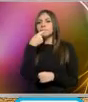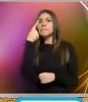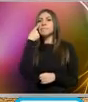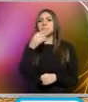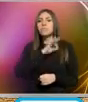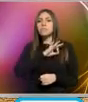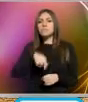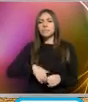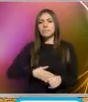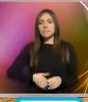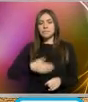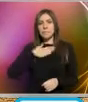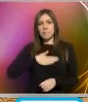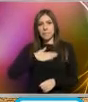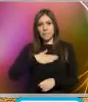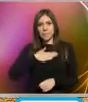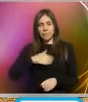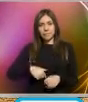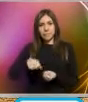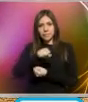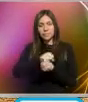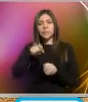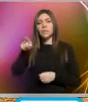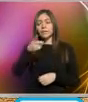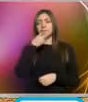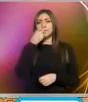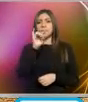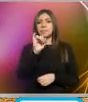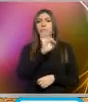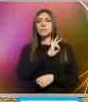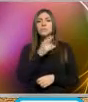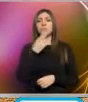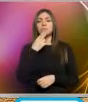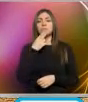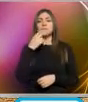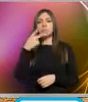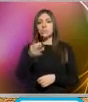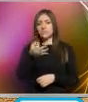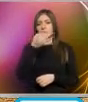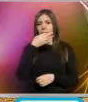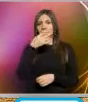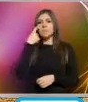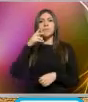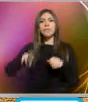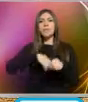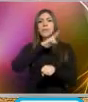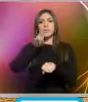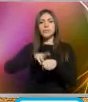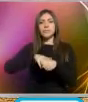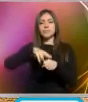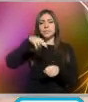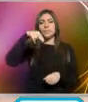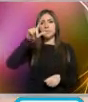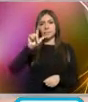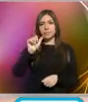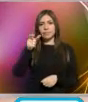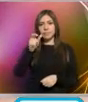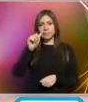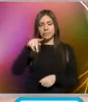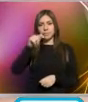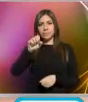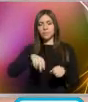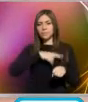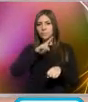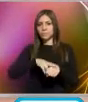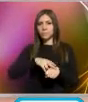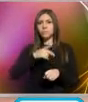laxantes naturales. Yo recomiendo los laxantes naturales. Hay que evitar llegar hasta ese punto de los laxantes que venden así tal